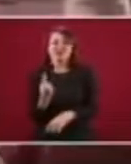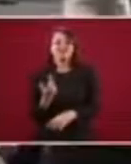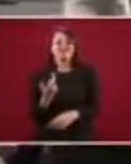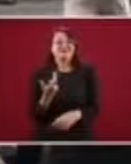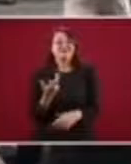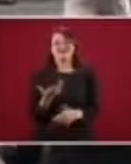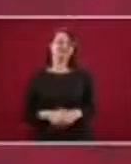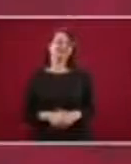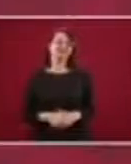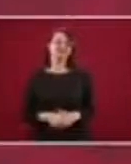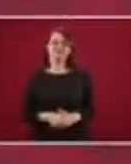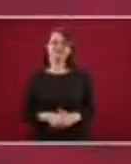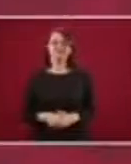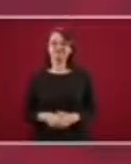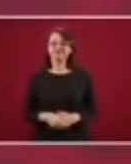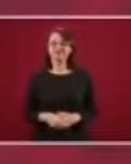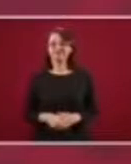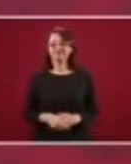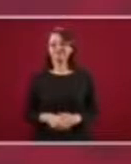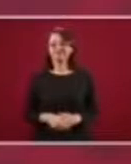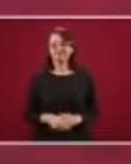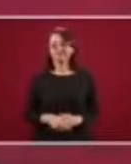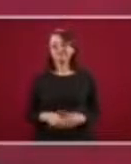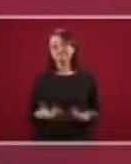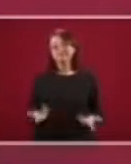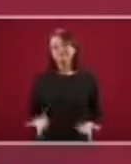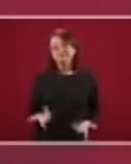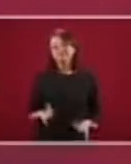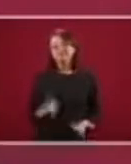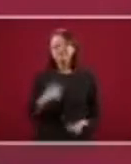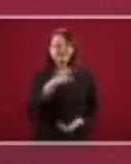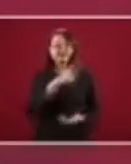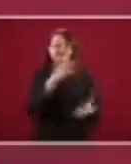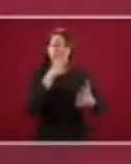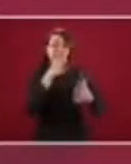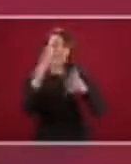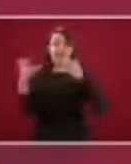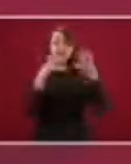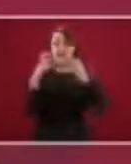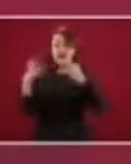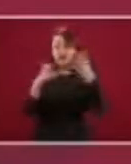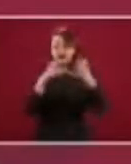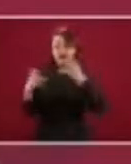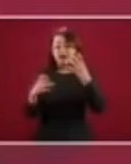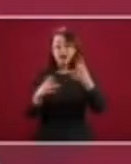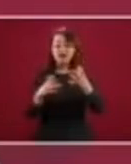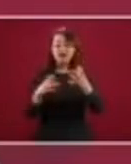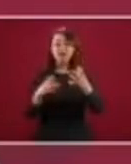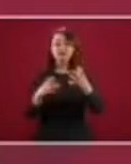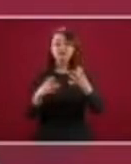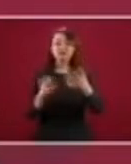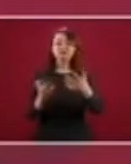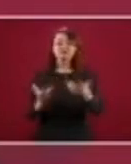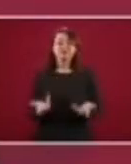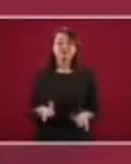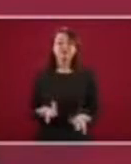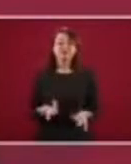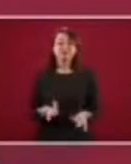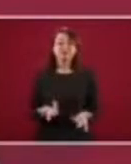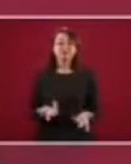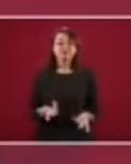este a veces los gritos los estén lo